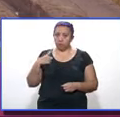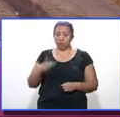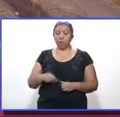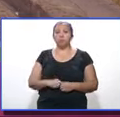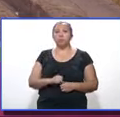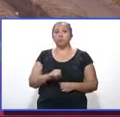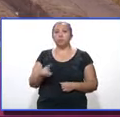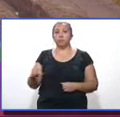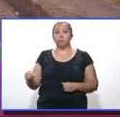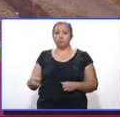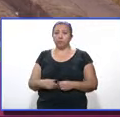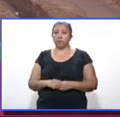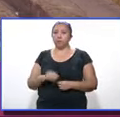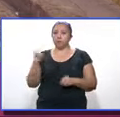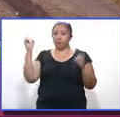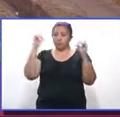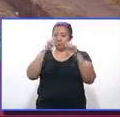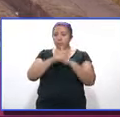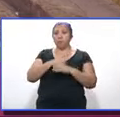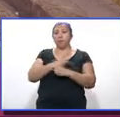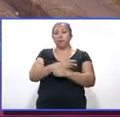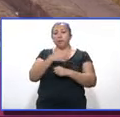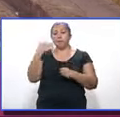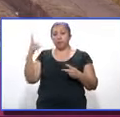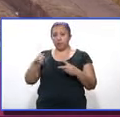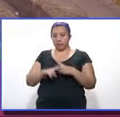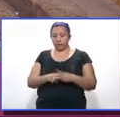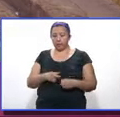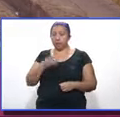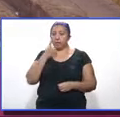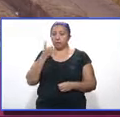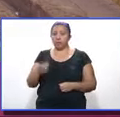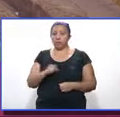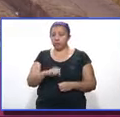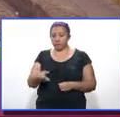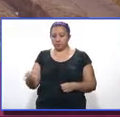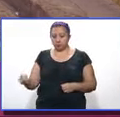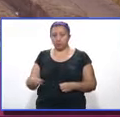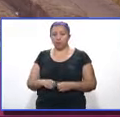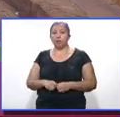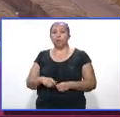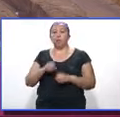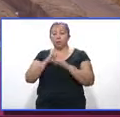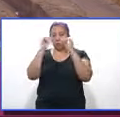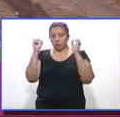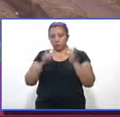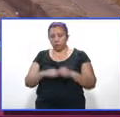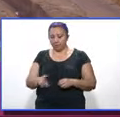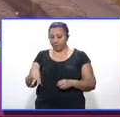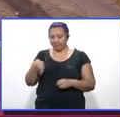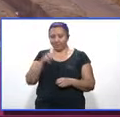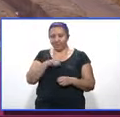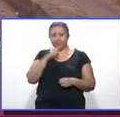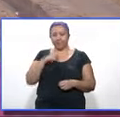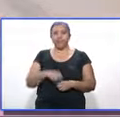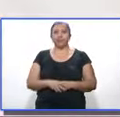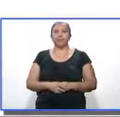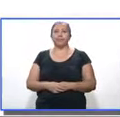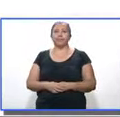agricultura. Con el equinoccio de primavera iniciaban la siembra y con el equinoccio de otoño la cosecha.